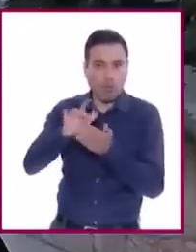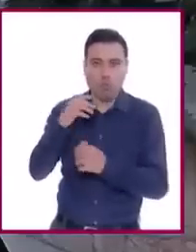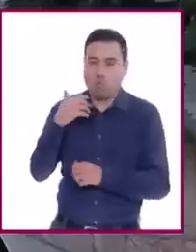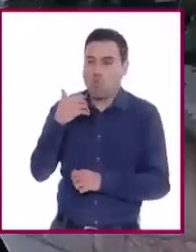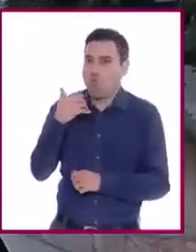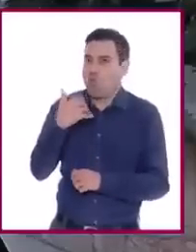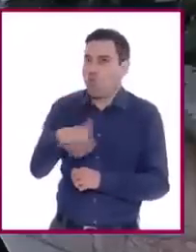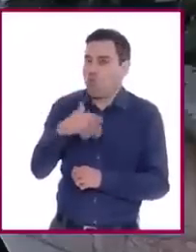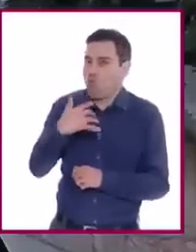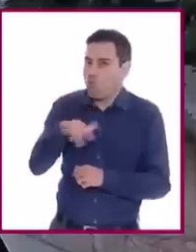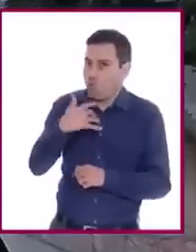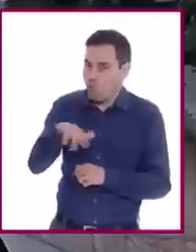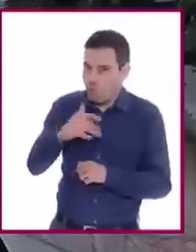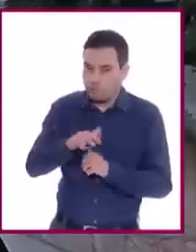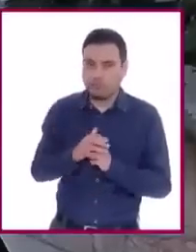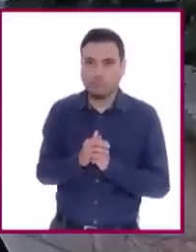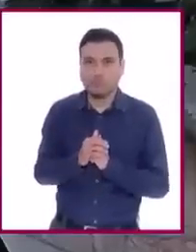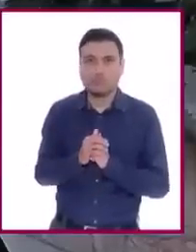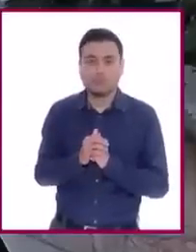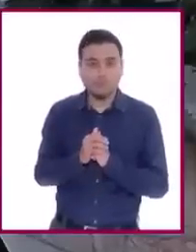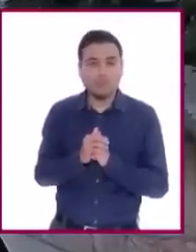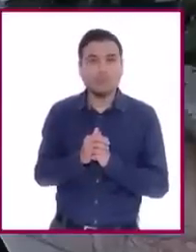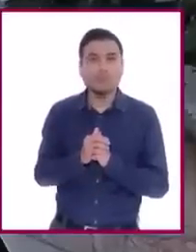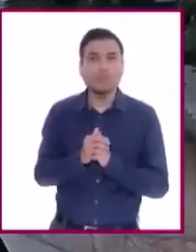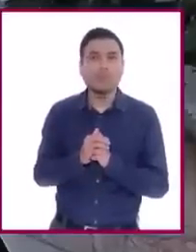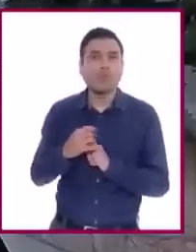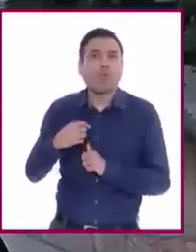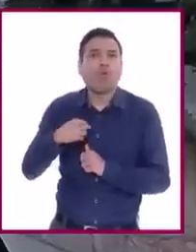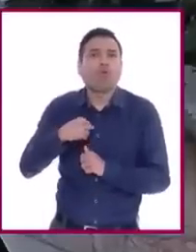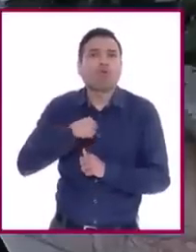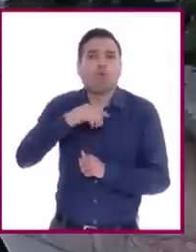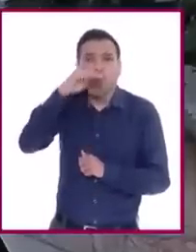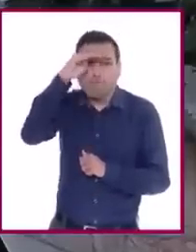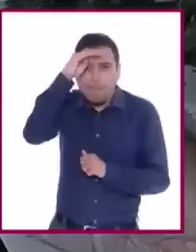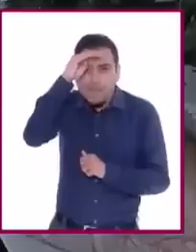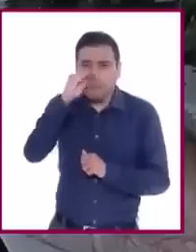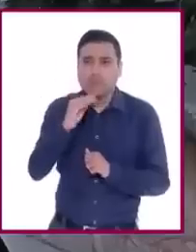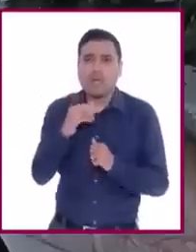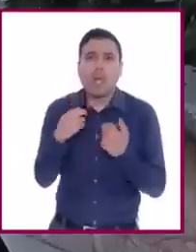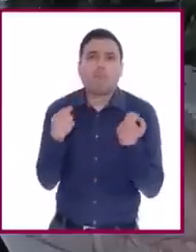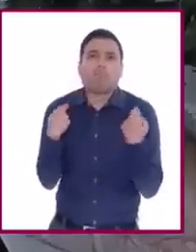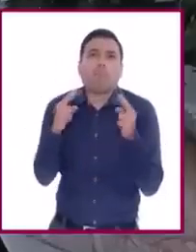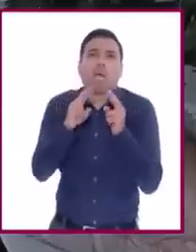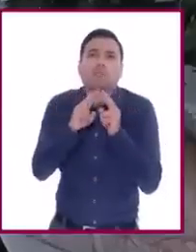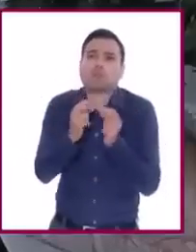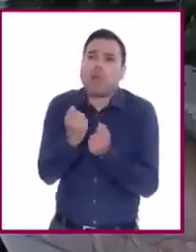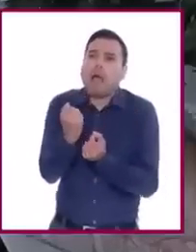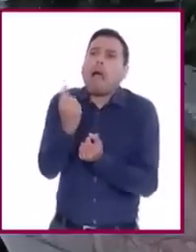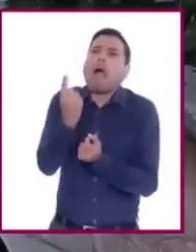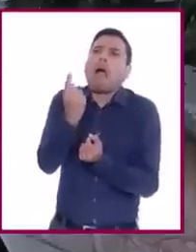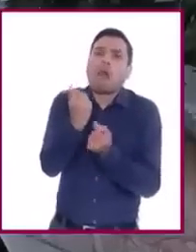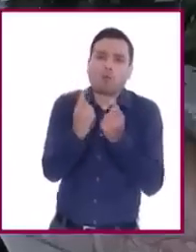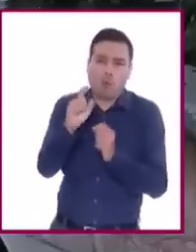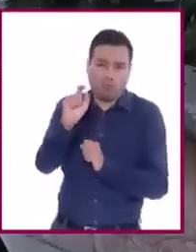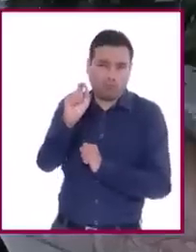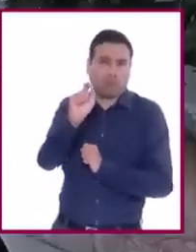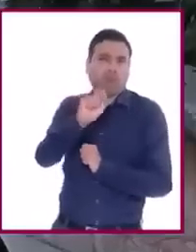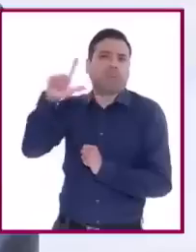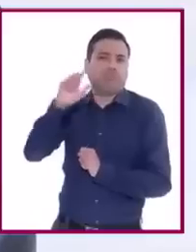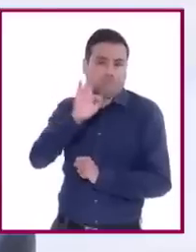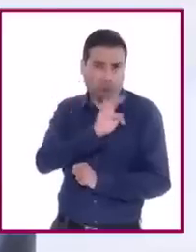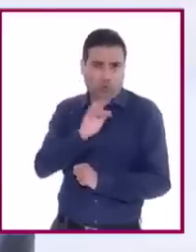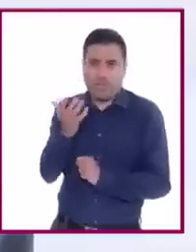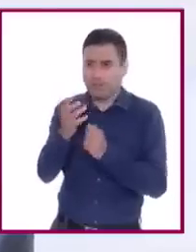Pensaba yo que quedaban solamente para algunos cuantos docentes Afortunados y esta vez se hizo la convocatoria